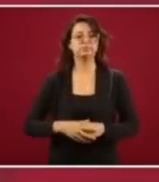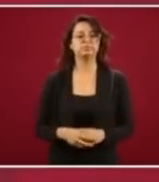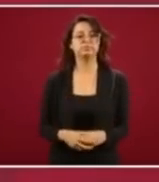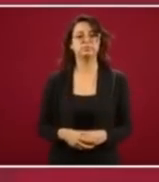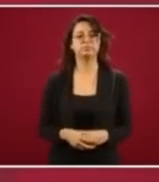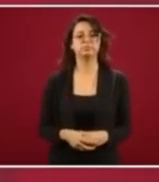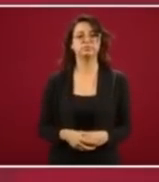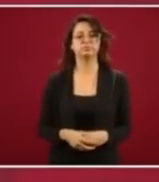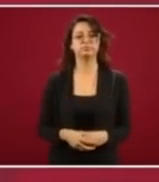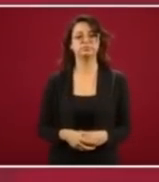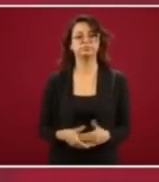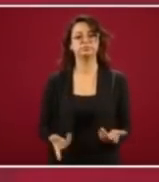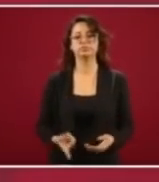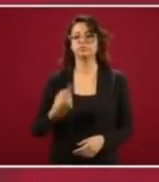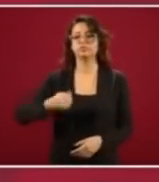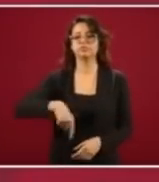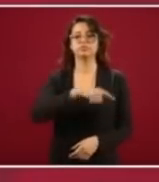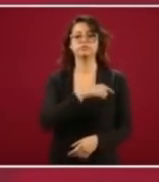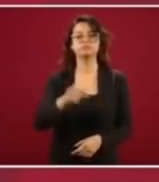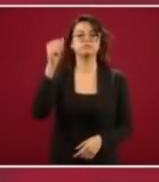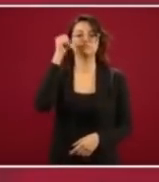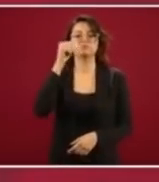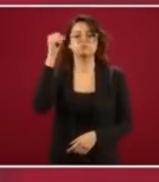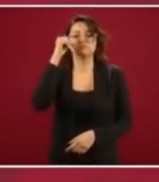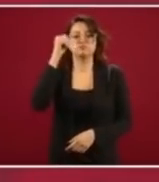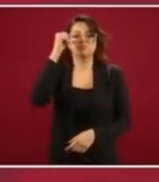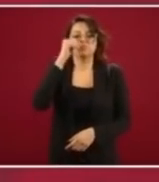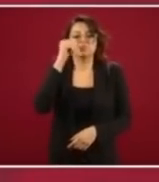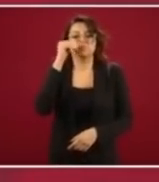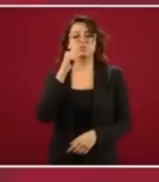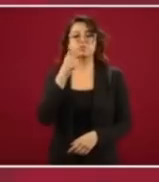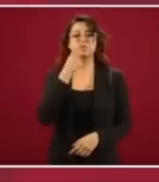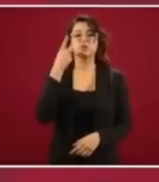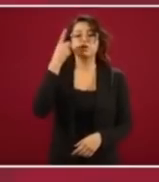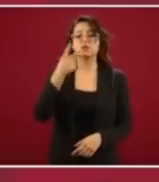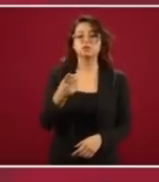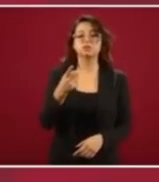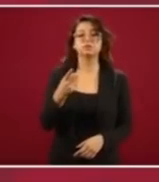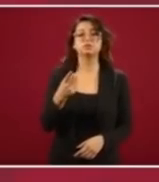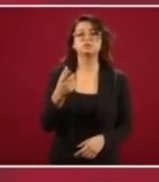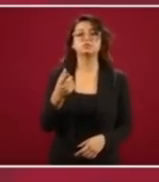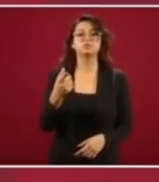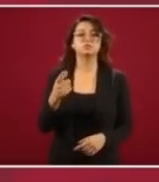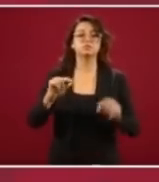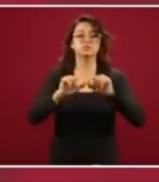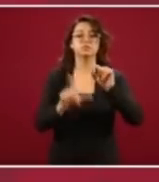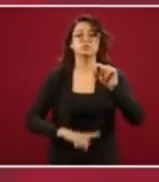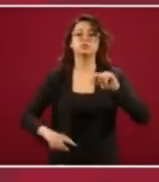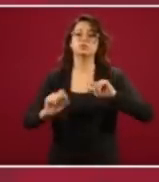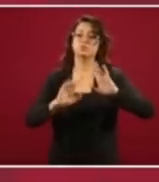Siempre hemos sostenido que el Ejército Mexicano es,